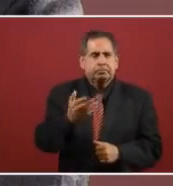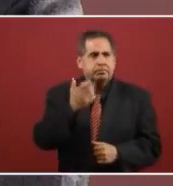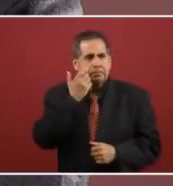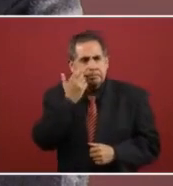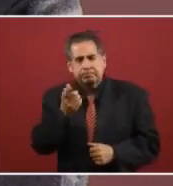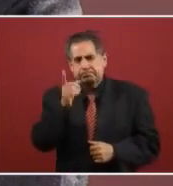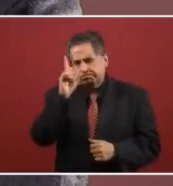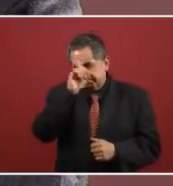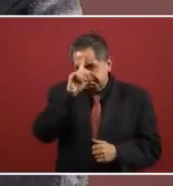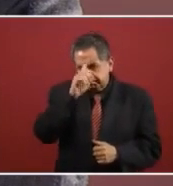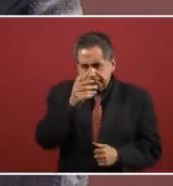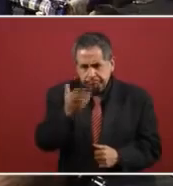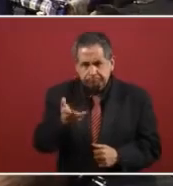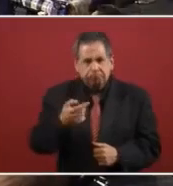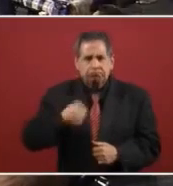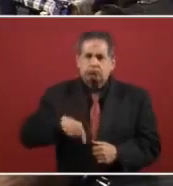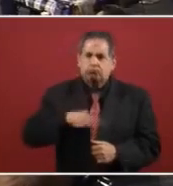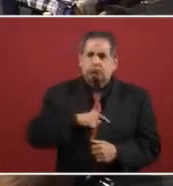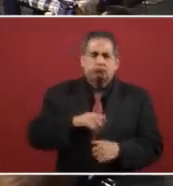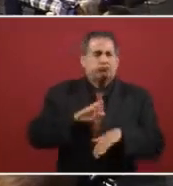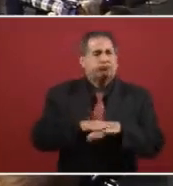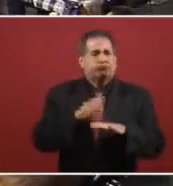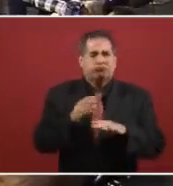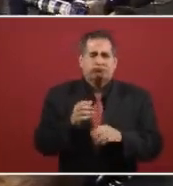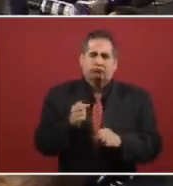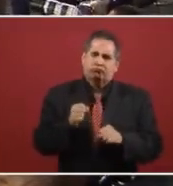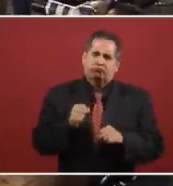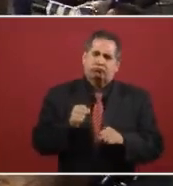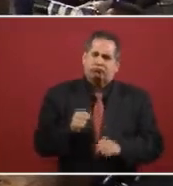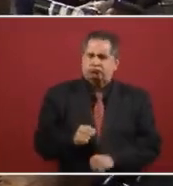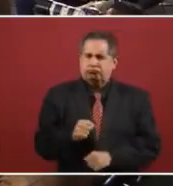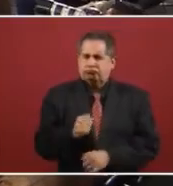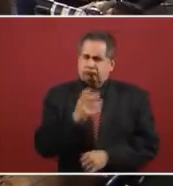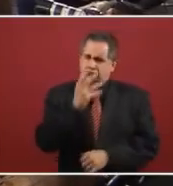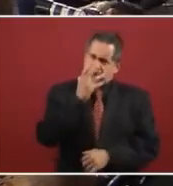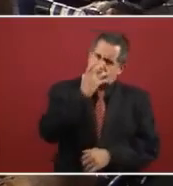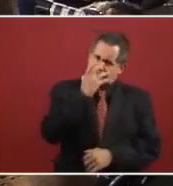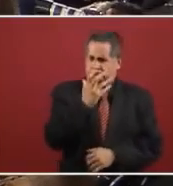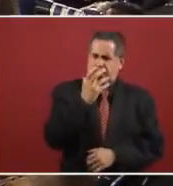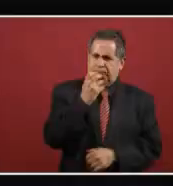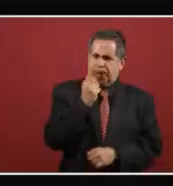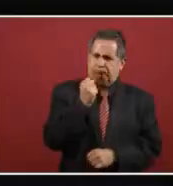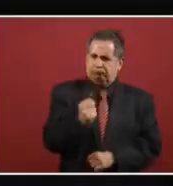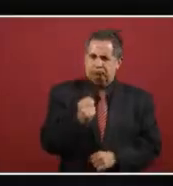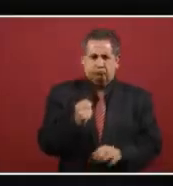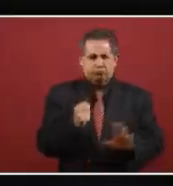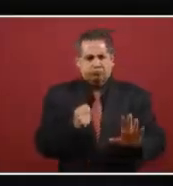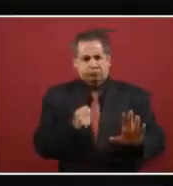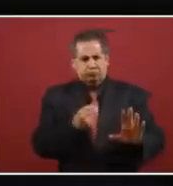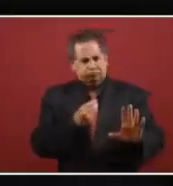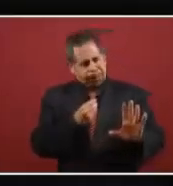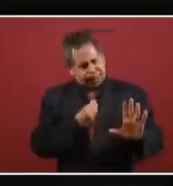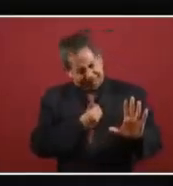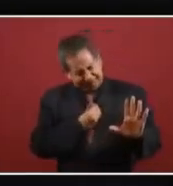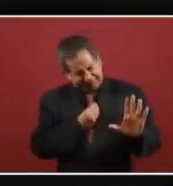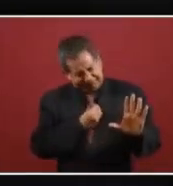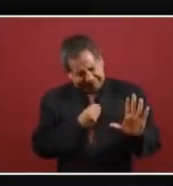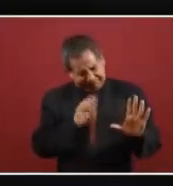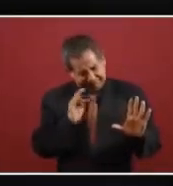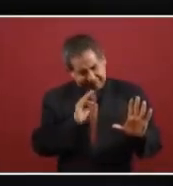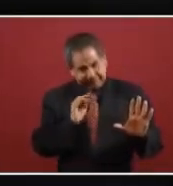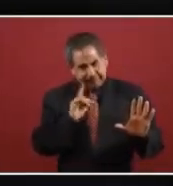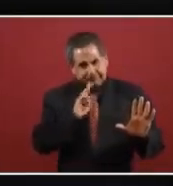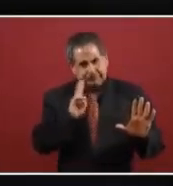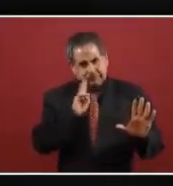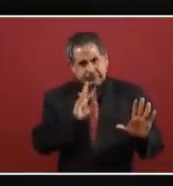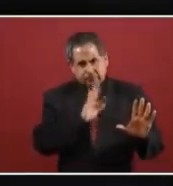o sugiere or que tengamos suggests una actitud más that we have firme, a una firmer actitud attitude hasta de aguantar varas si es posible